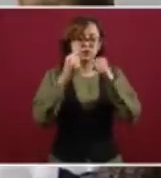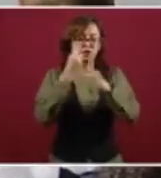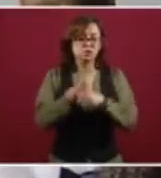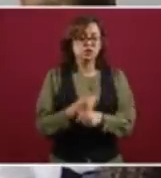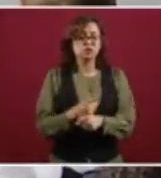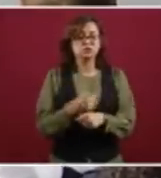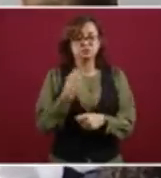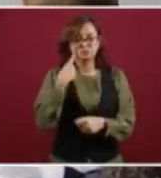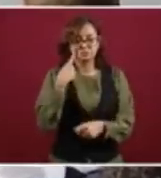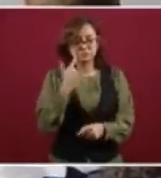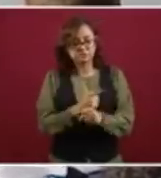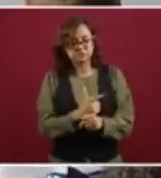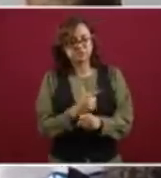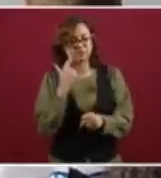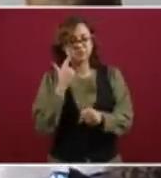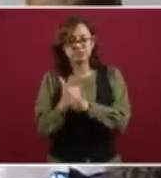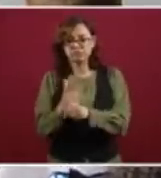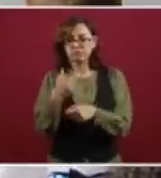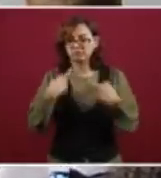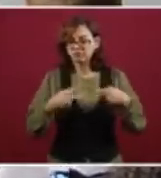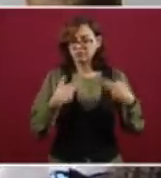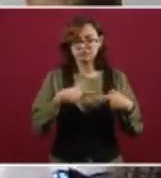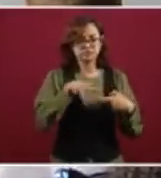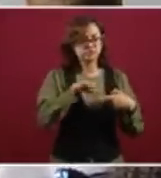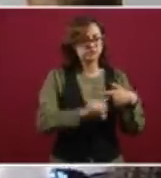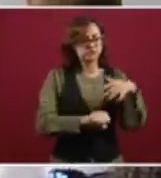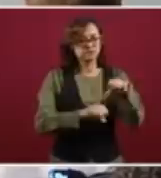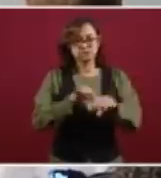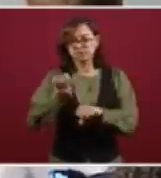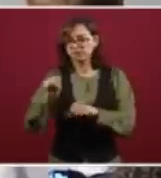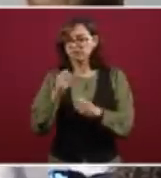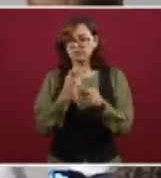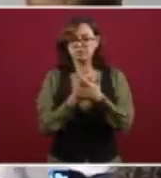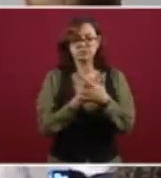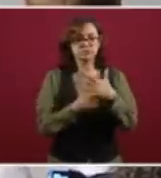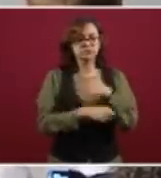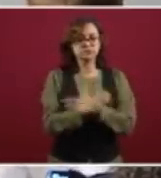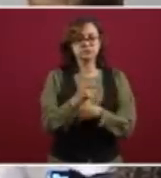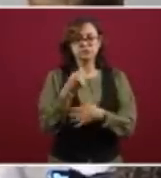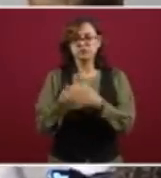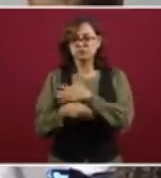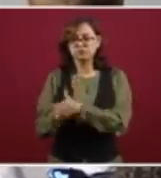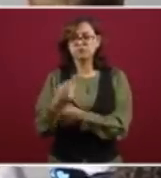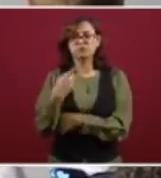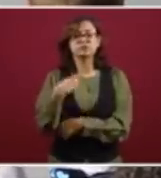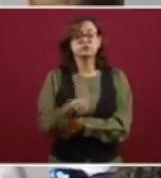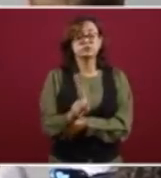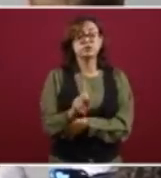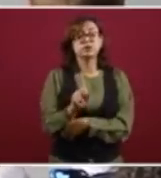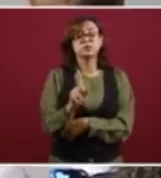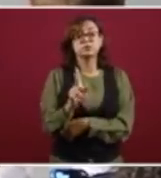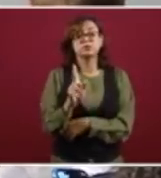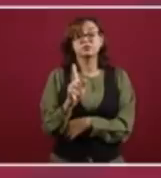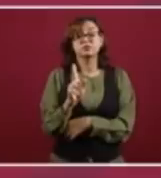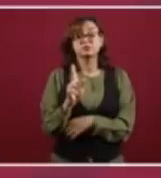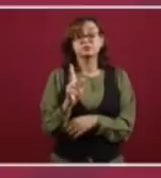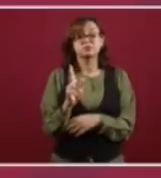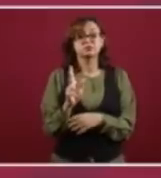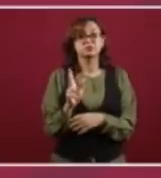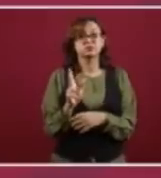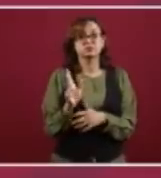hecho, pero si se han dado cuenta, ya no es